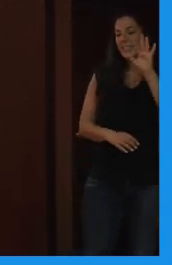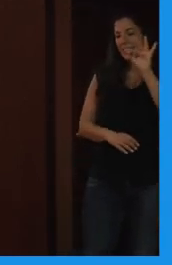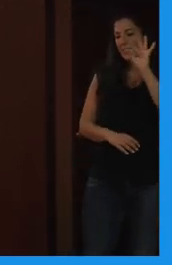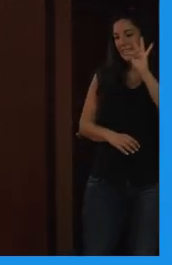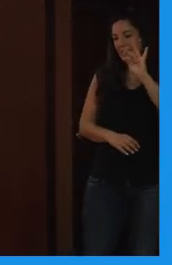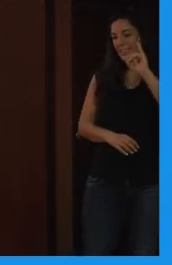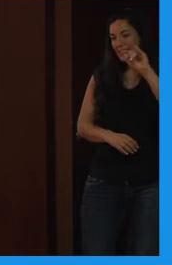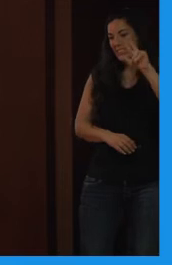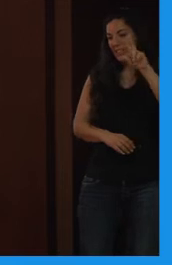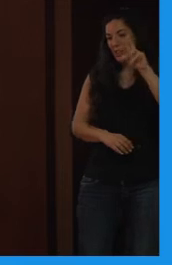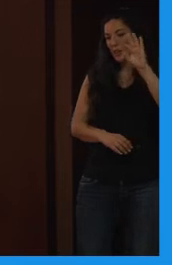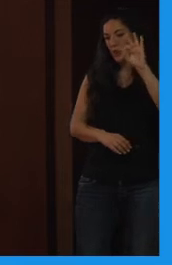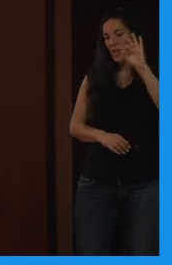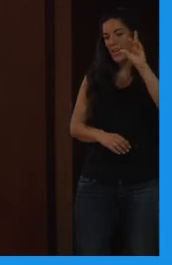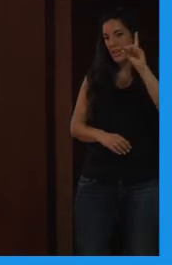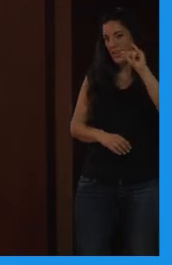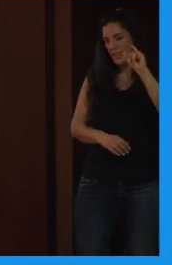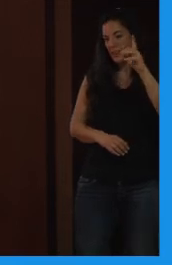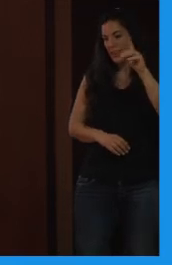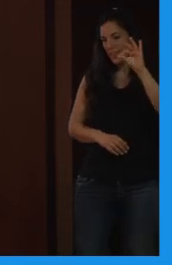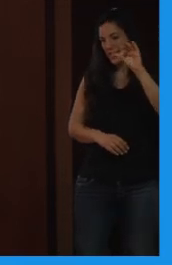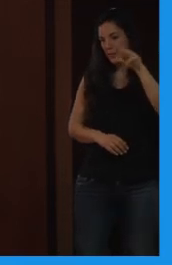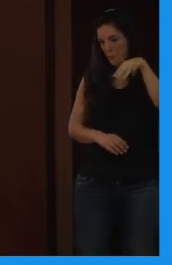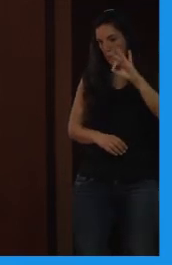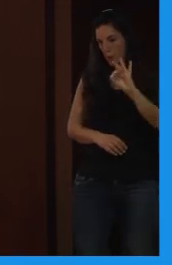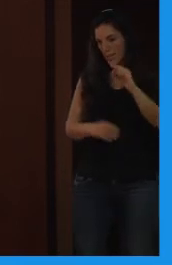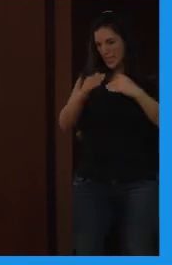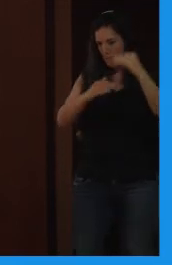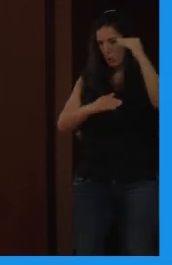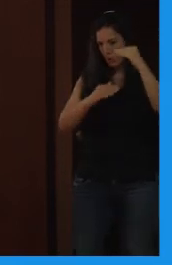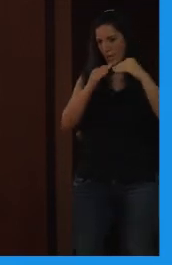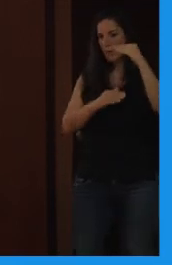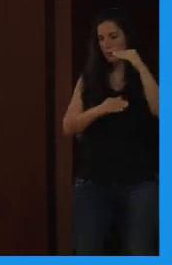es muy, muy frecuente. La insuficiencia suprarrenal es muchísimo más rara.